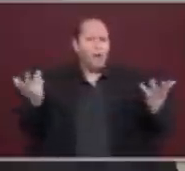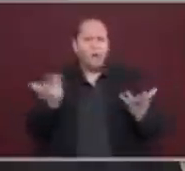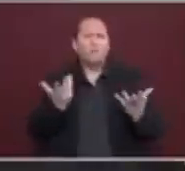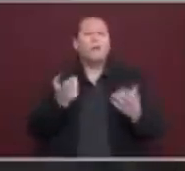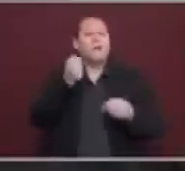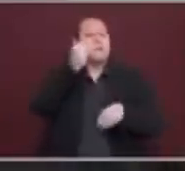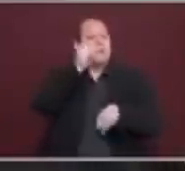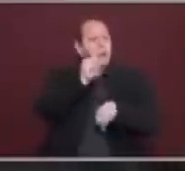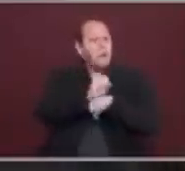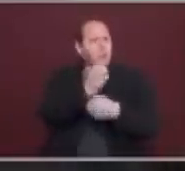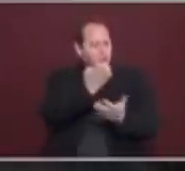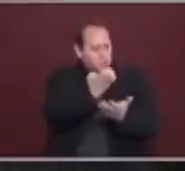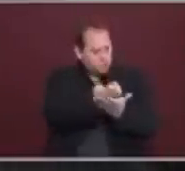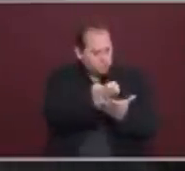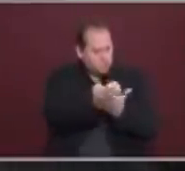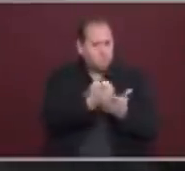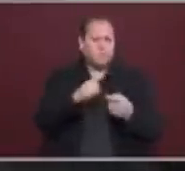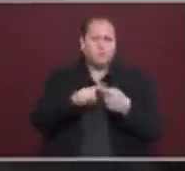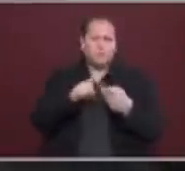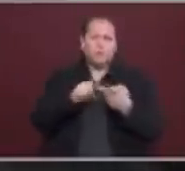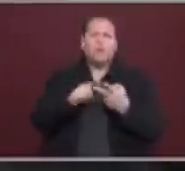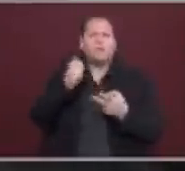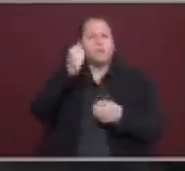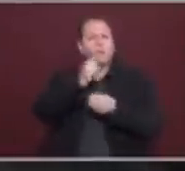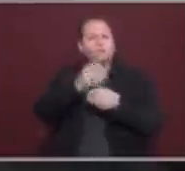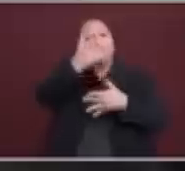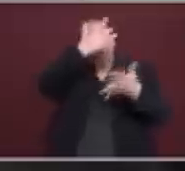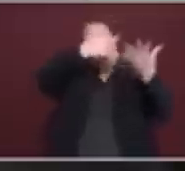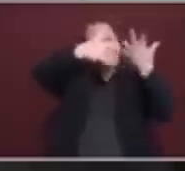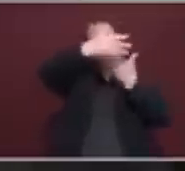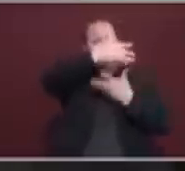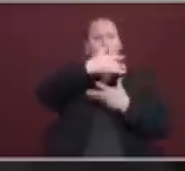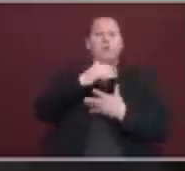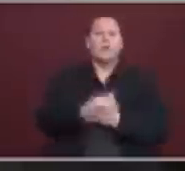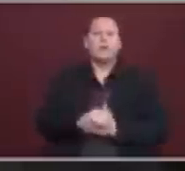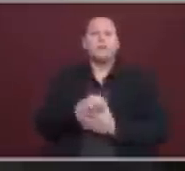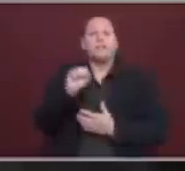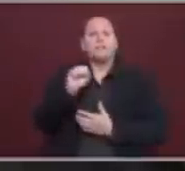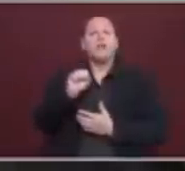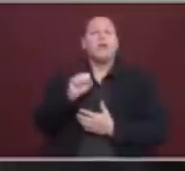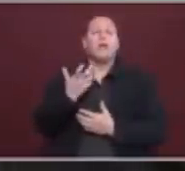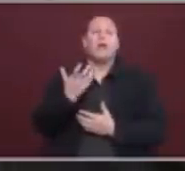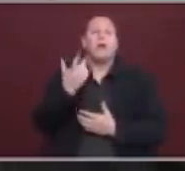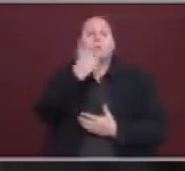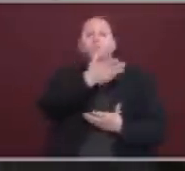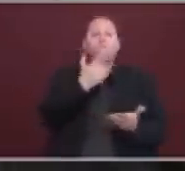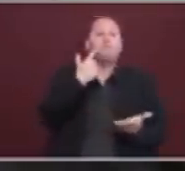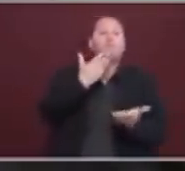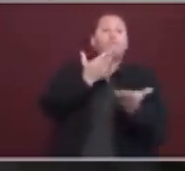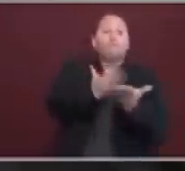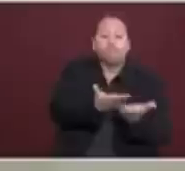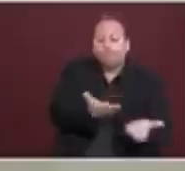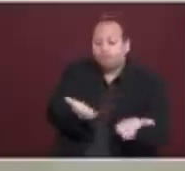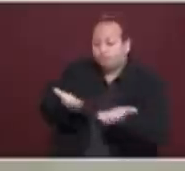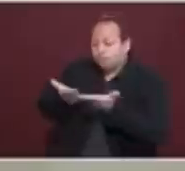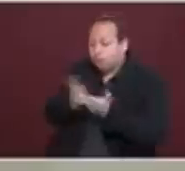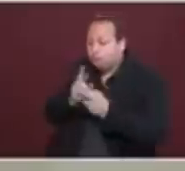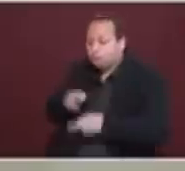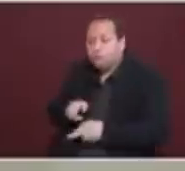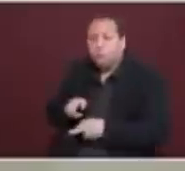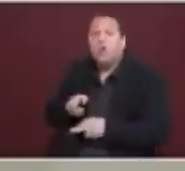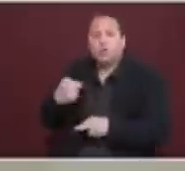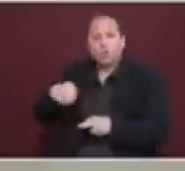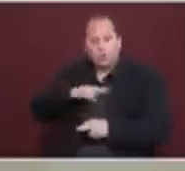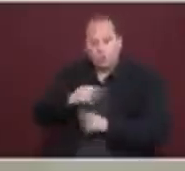secretaria de economía la secretaria del medio ambiente me van a presentar un dictamen y lo vamos a dar a conocer